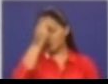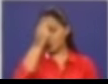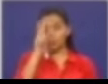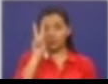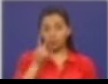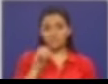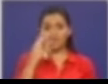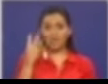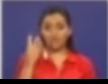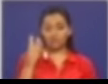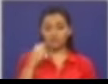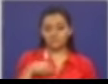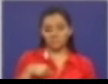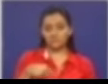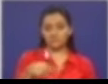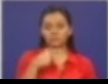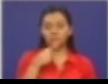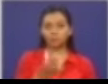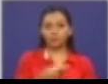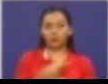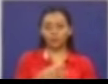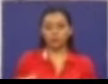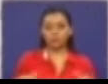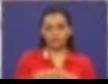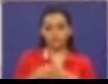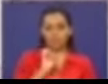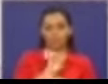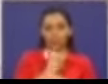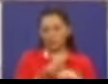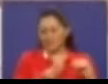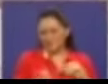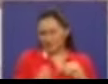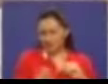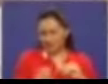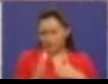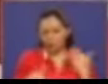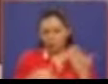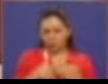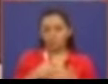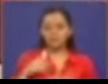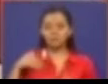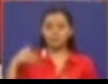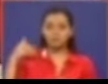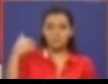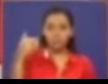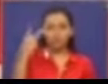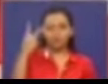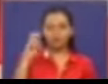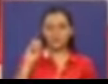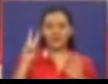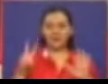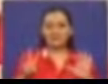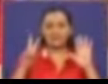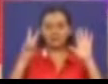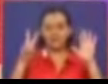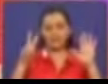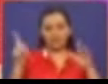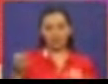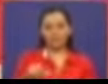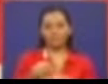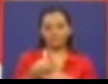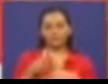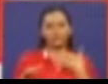30% del PIB, porque estamos invirtiendo muchísimo. Pero eso empezará a reducirse desde el año 2017, cuando ya entren a